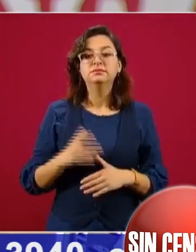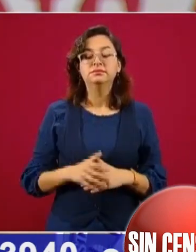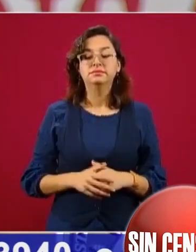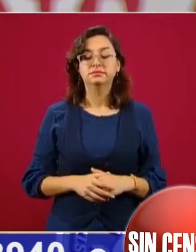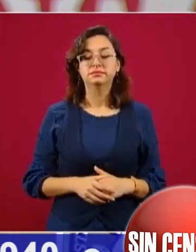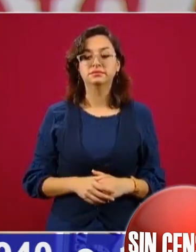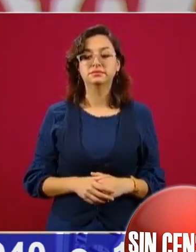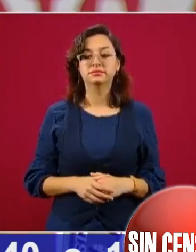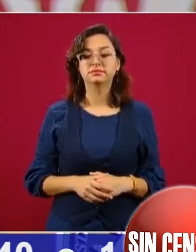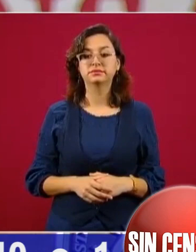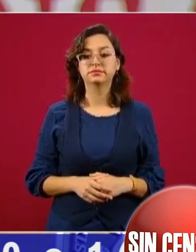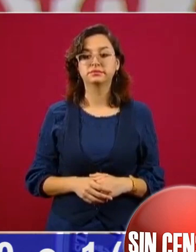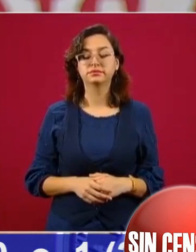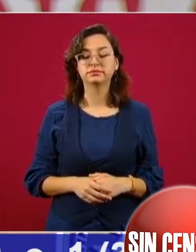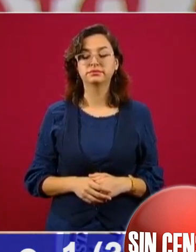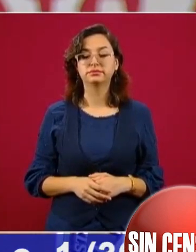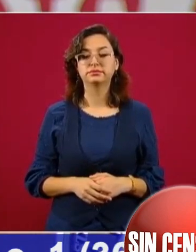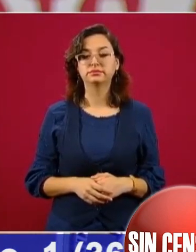la